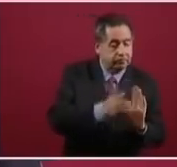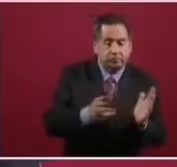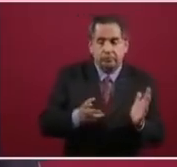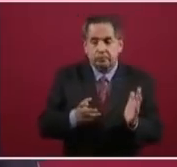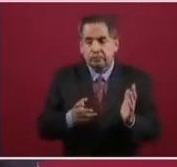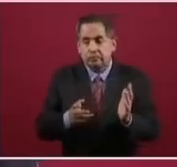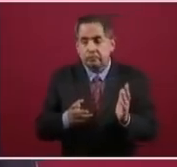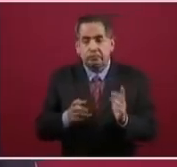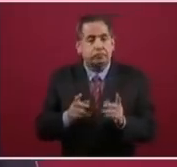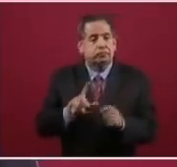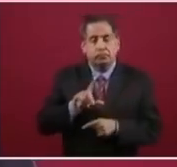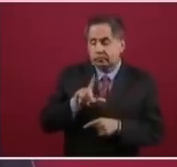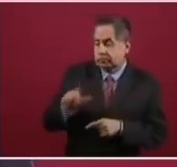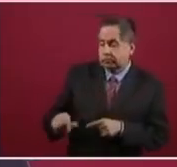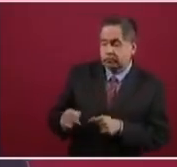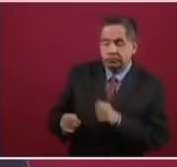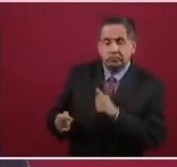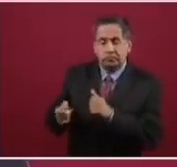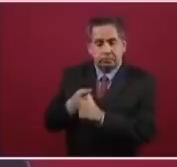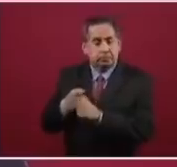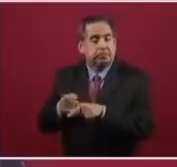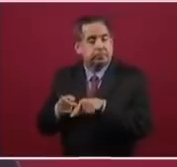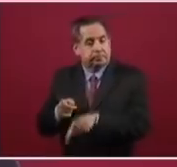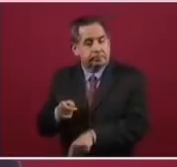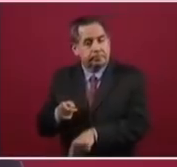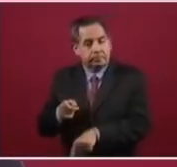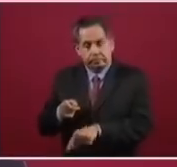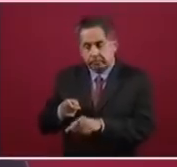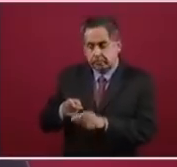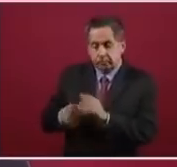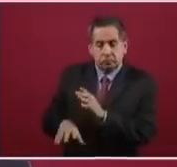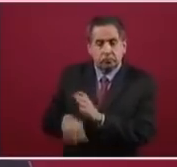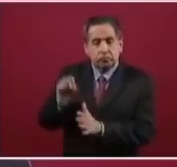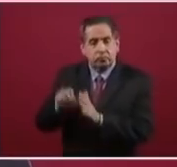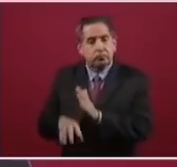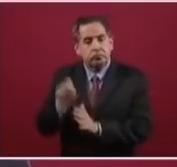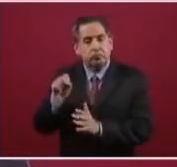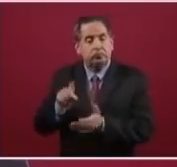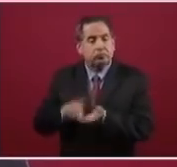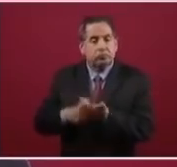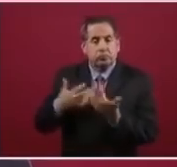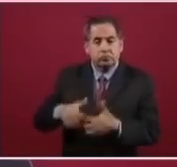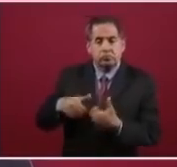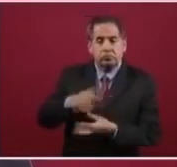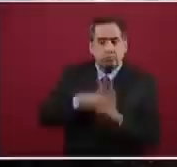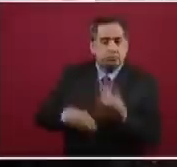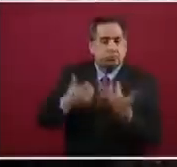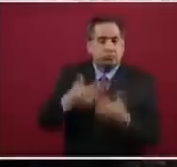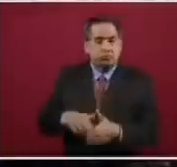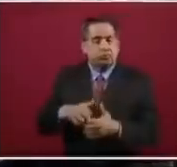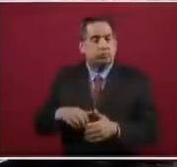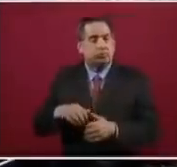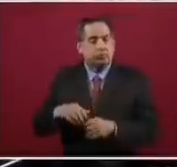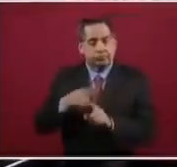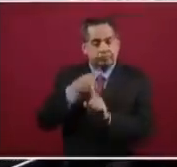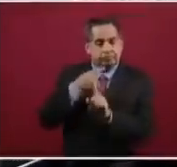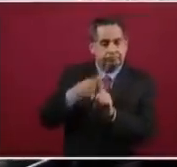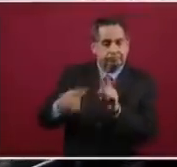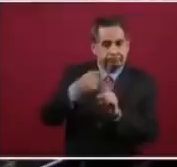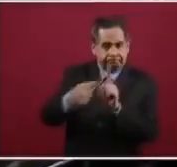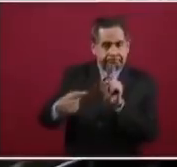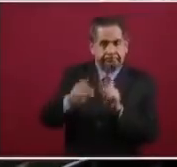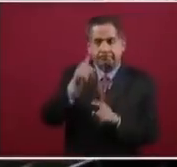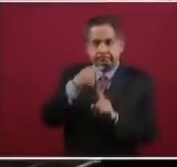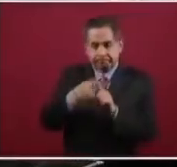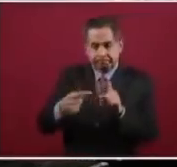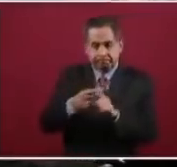y la producción lo pondría en su orden en aguas profundas para estar privilegiando la producción y la exploración en agua en aguas someras